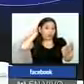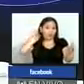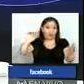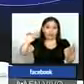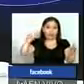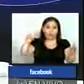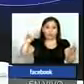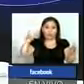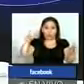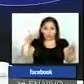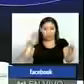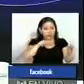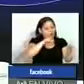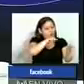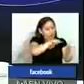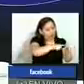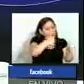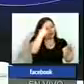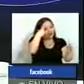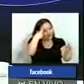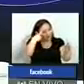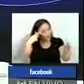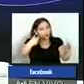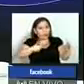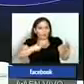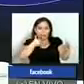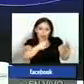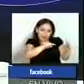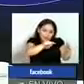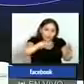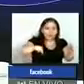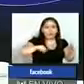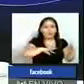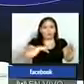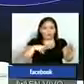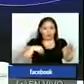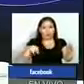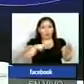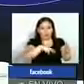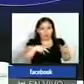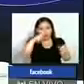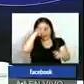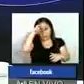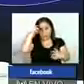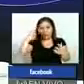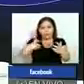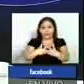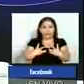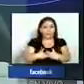el camino dejando huella y buenos recuerdos entre familiares, amigos y compañeros de trabajo.